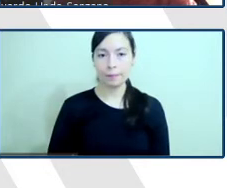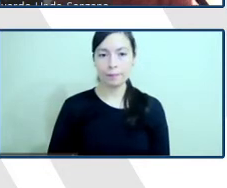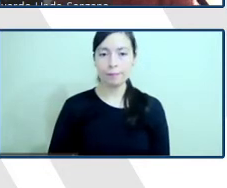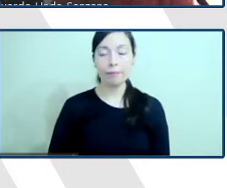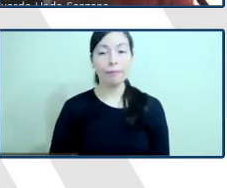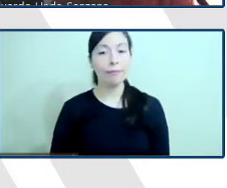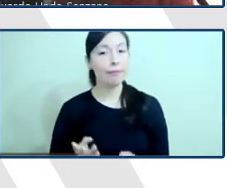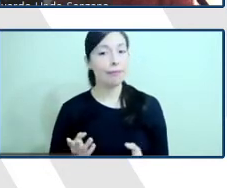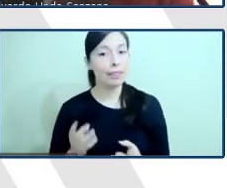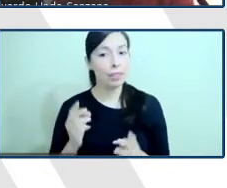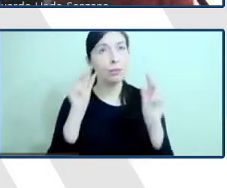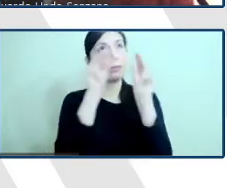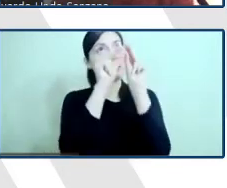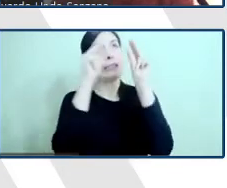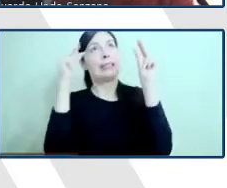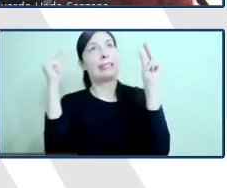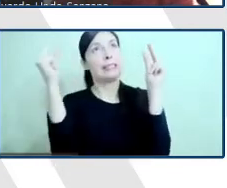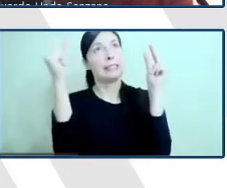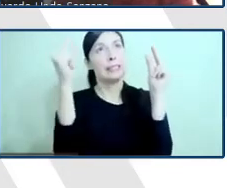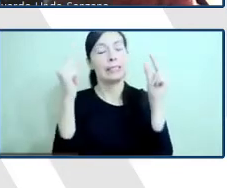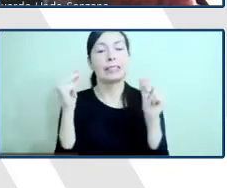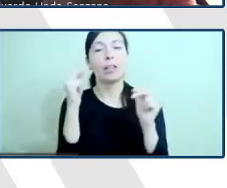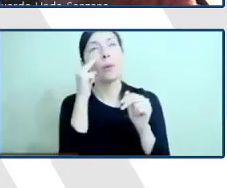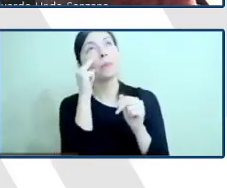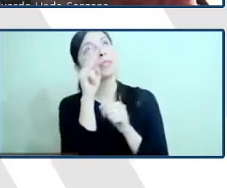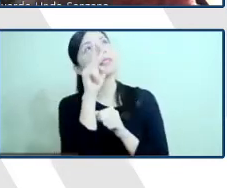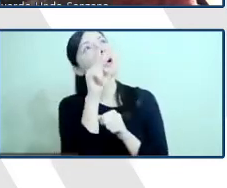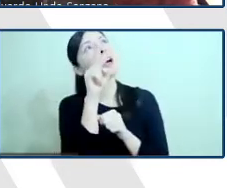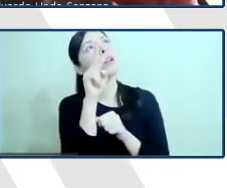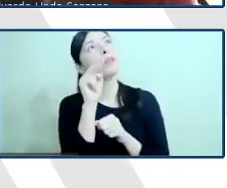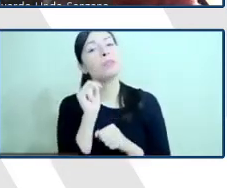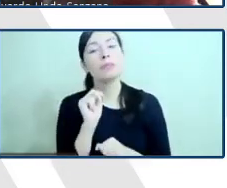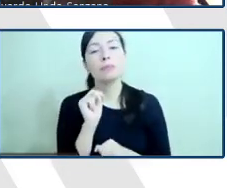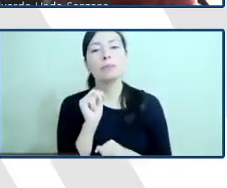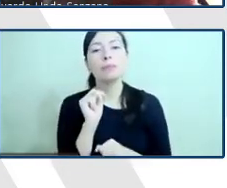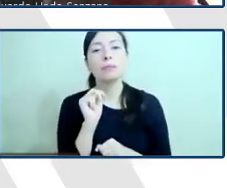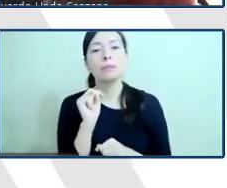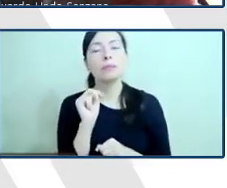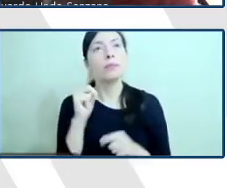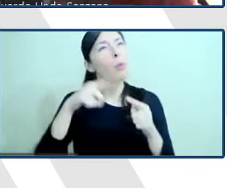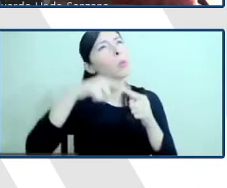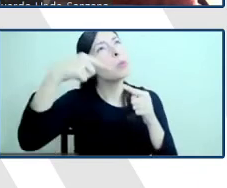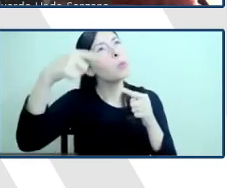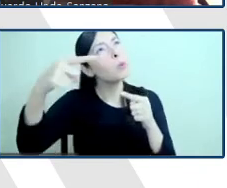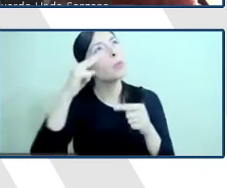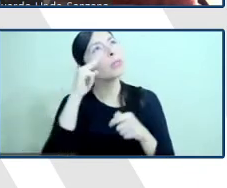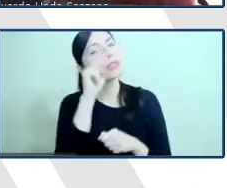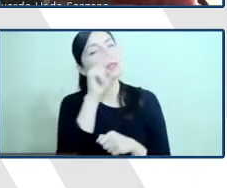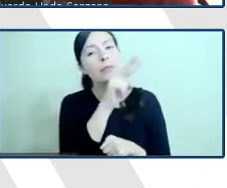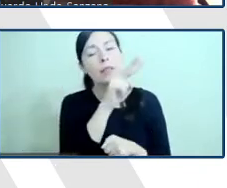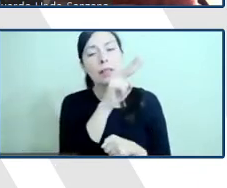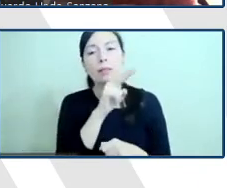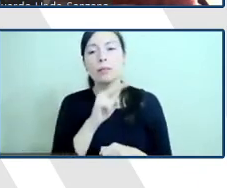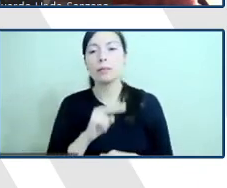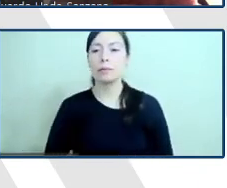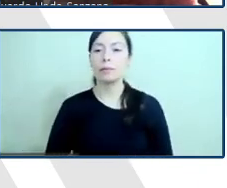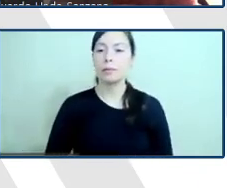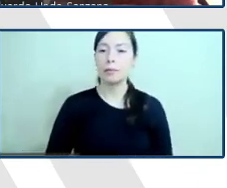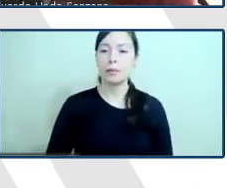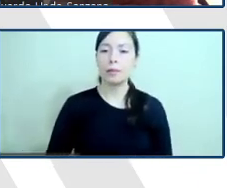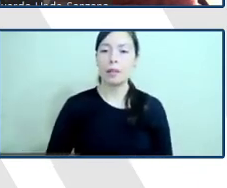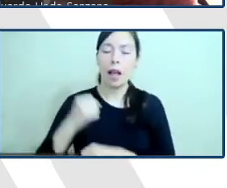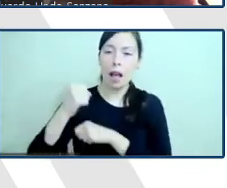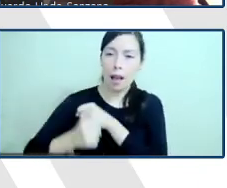Estos satélites fueron observados, estos y los que siguieron, fueron observados por bastantes